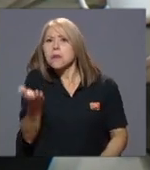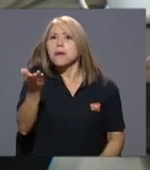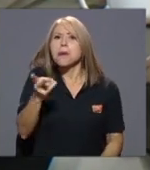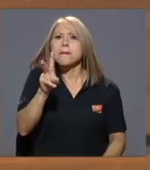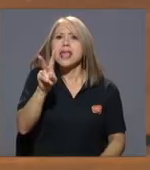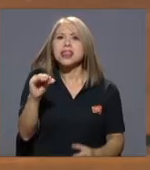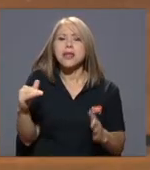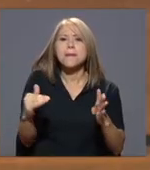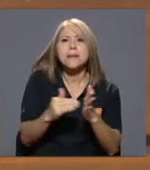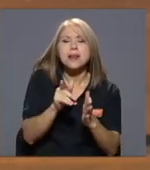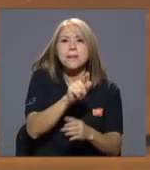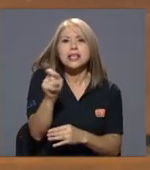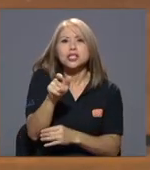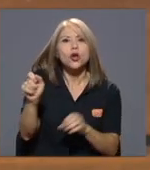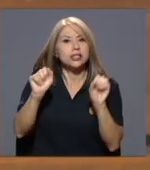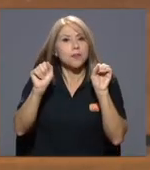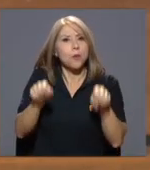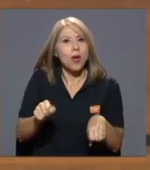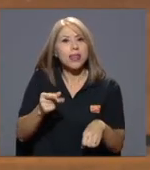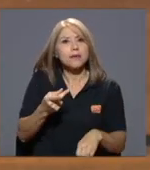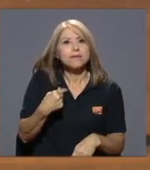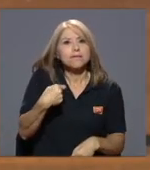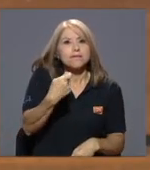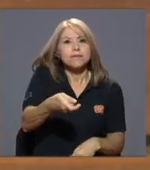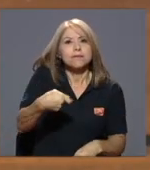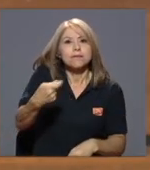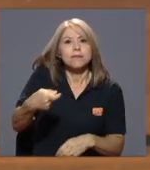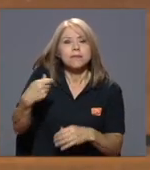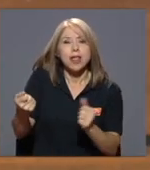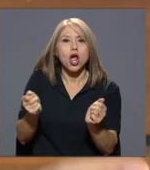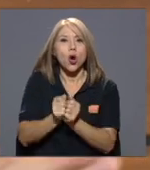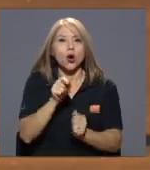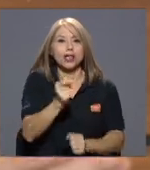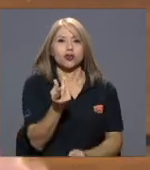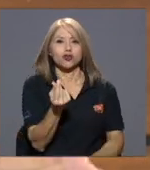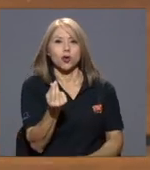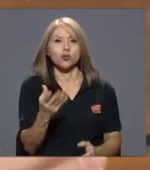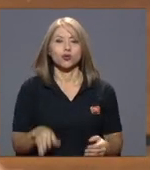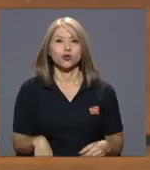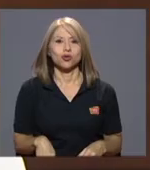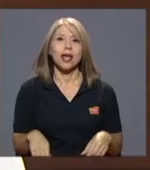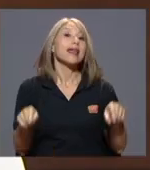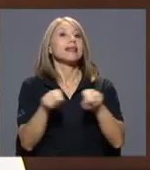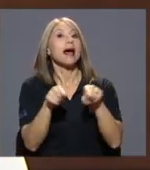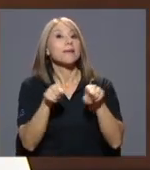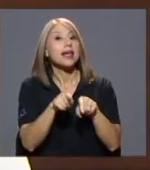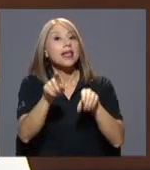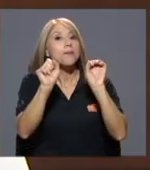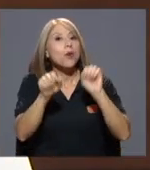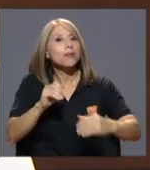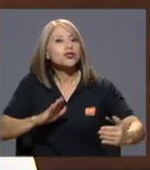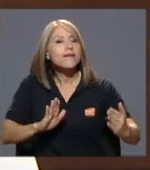esos recursos. Y entonces, allí también vamos a poder vencer otro problema que tenemos muy grande, que es que